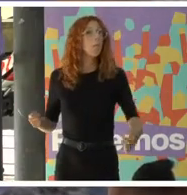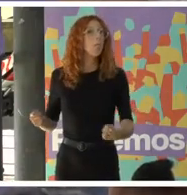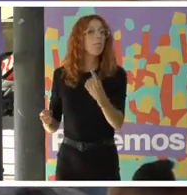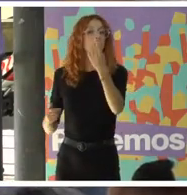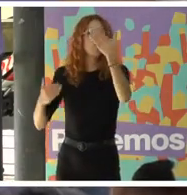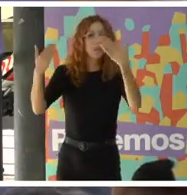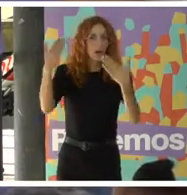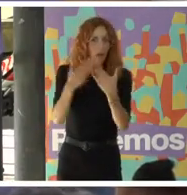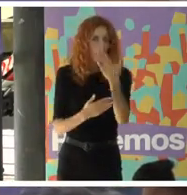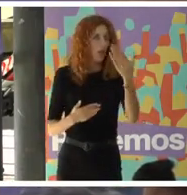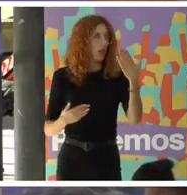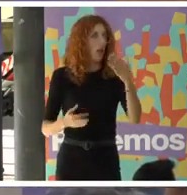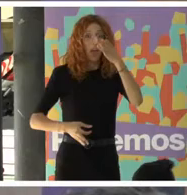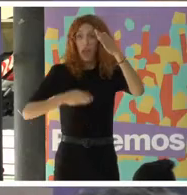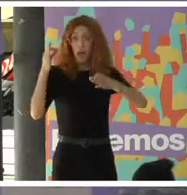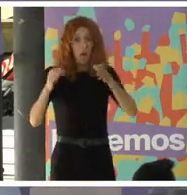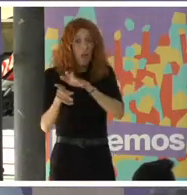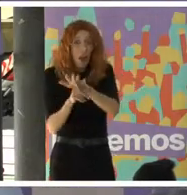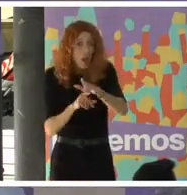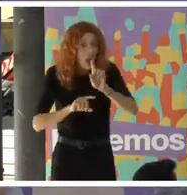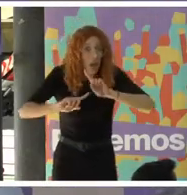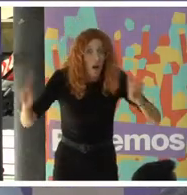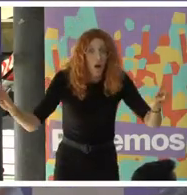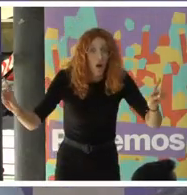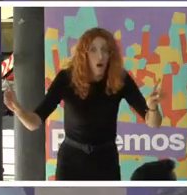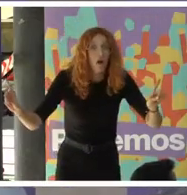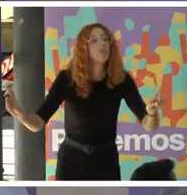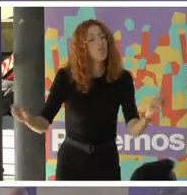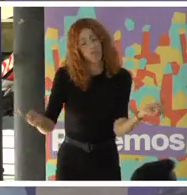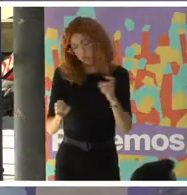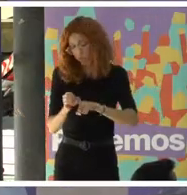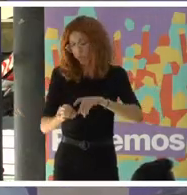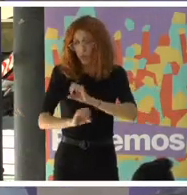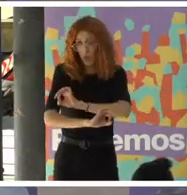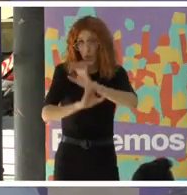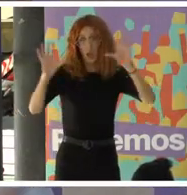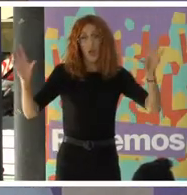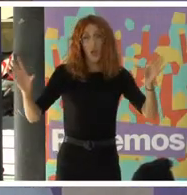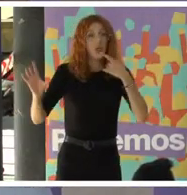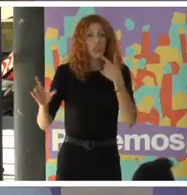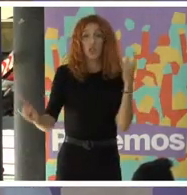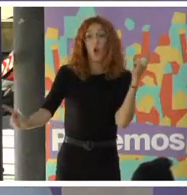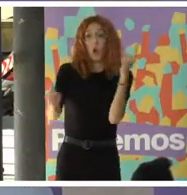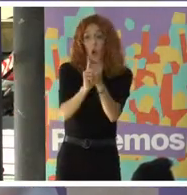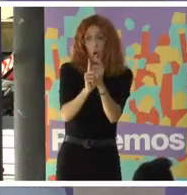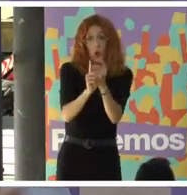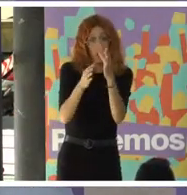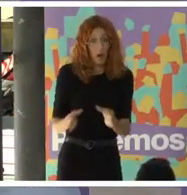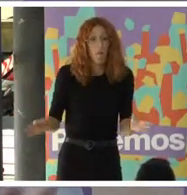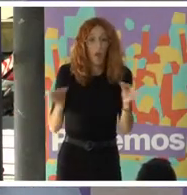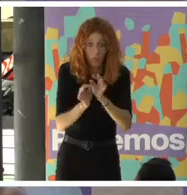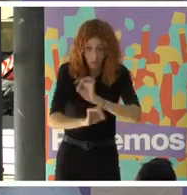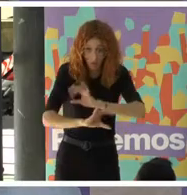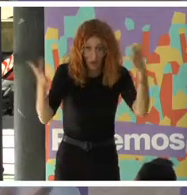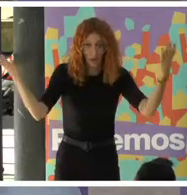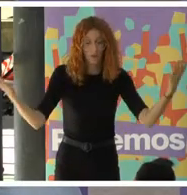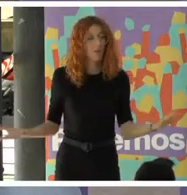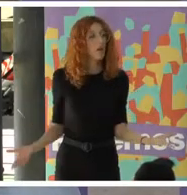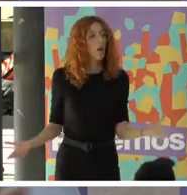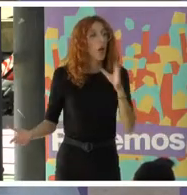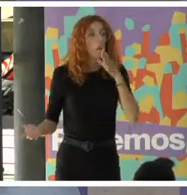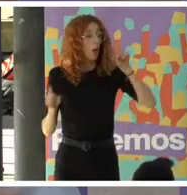que los jueces no se meten en las campañas. Se meten en las campañas si es contra Podemos. Claro que sí,